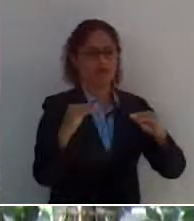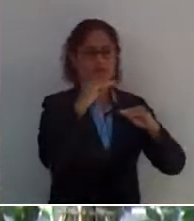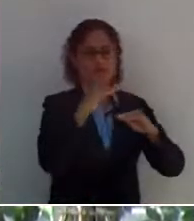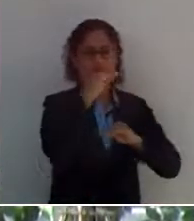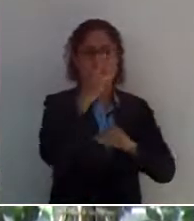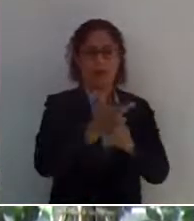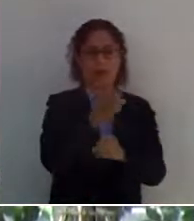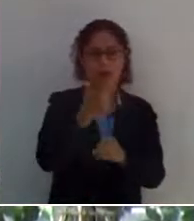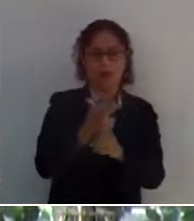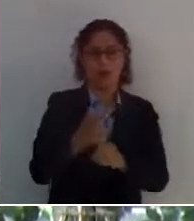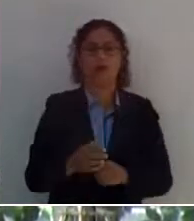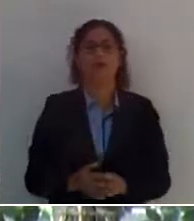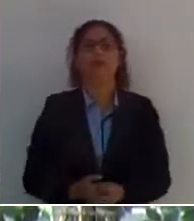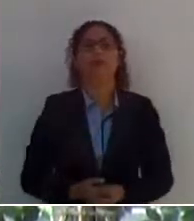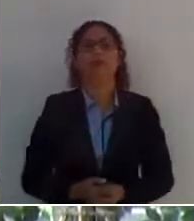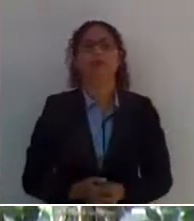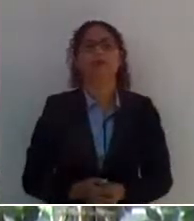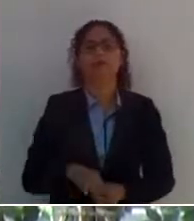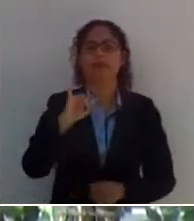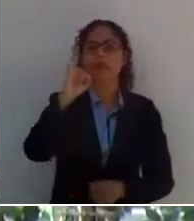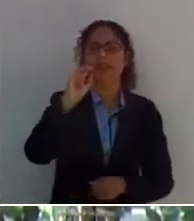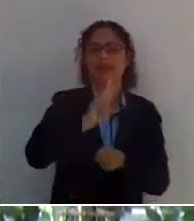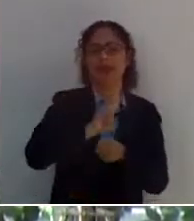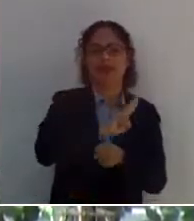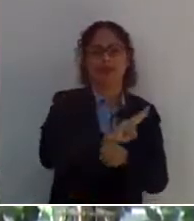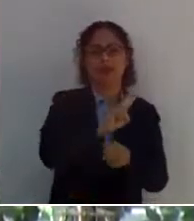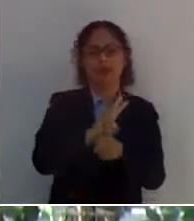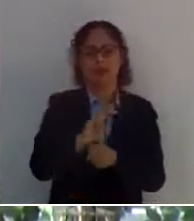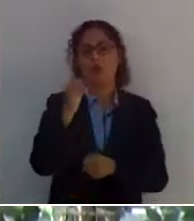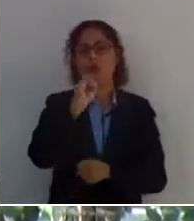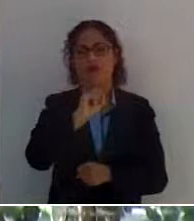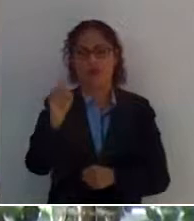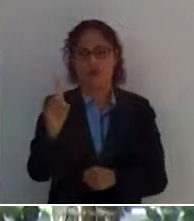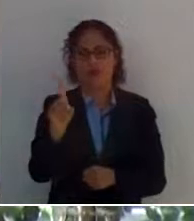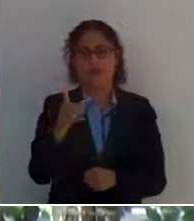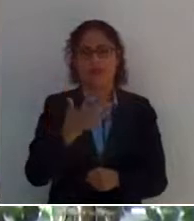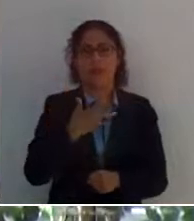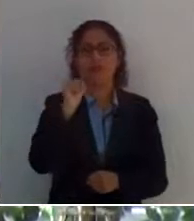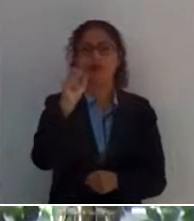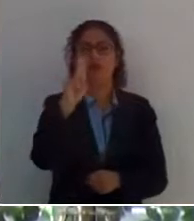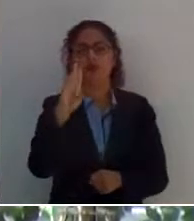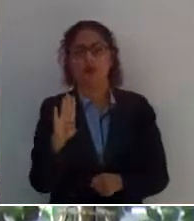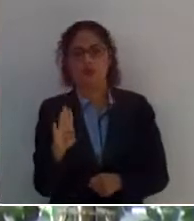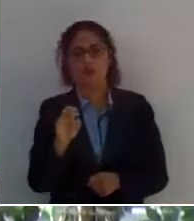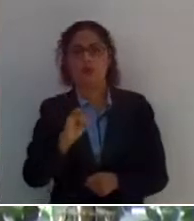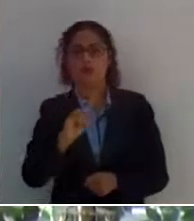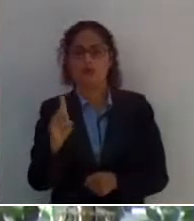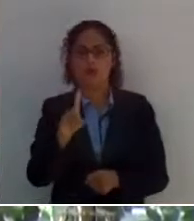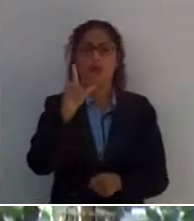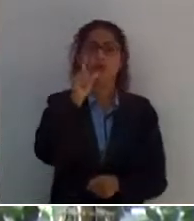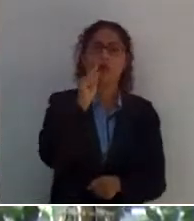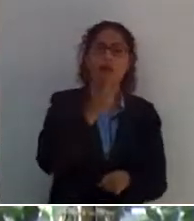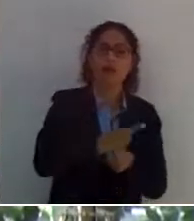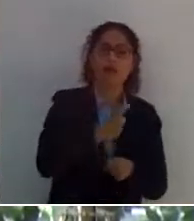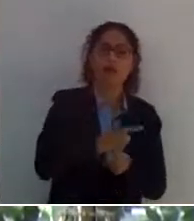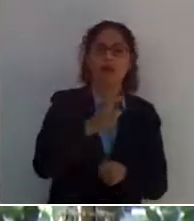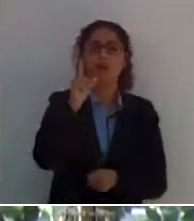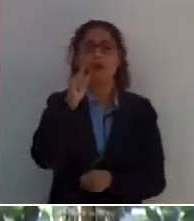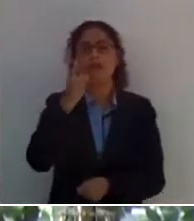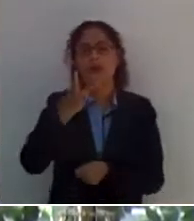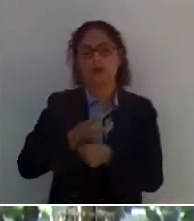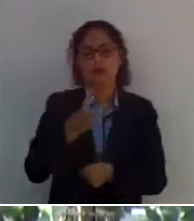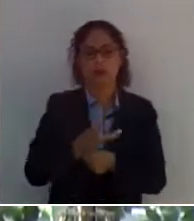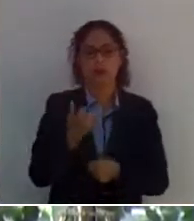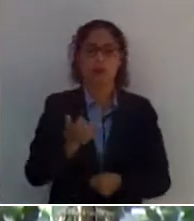grados siguientes: inspector, oficial, suboficial, policía primero, policía segundo